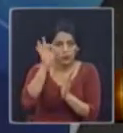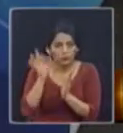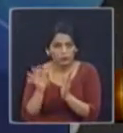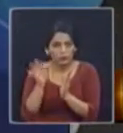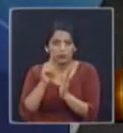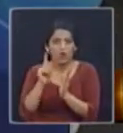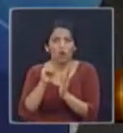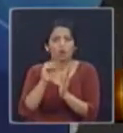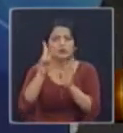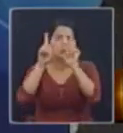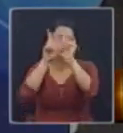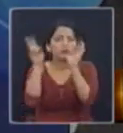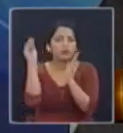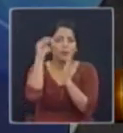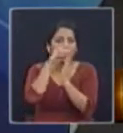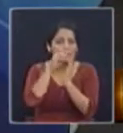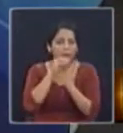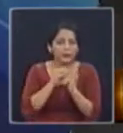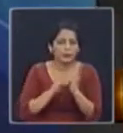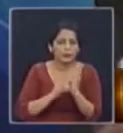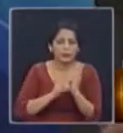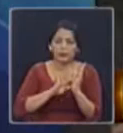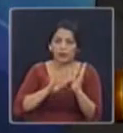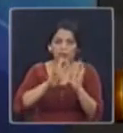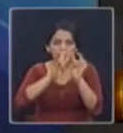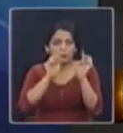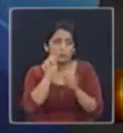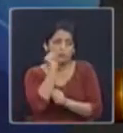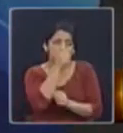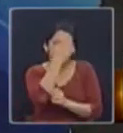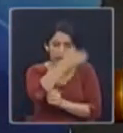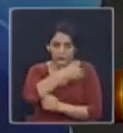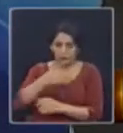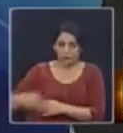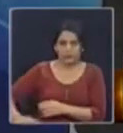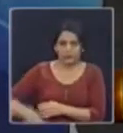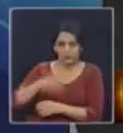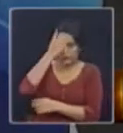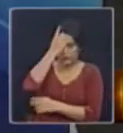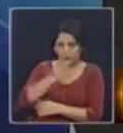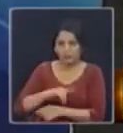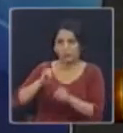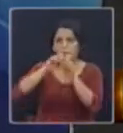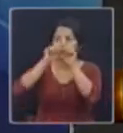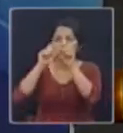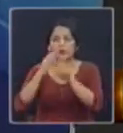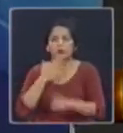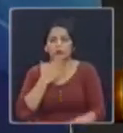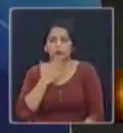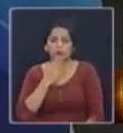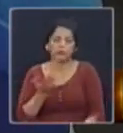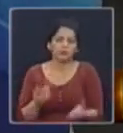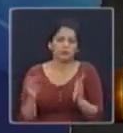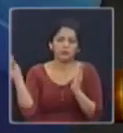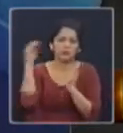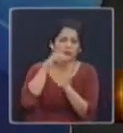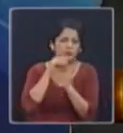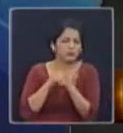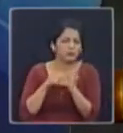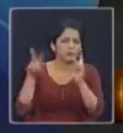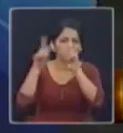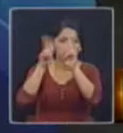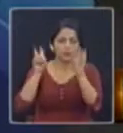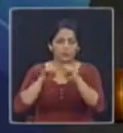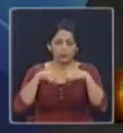que nosotros hemos puntualizado, hablamos de 3 aspectos: temas sociales, temas políticos y